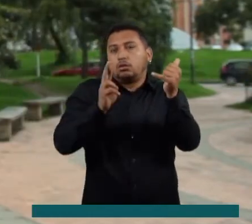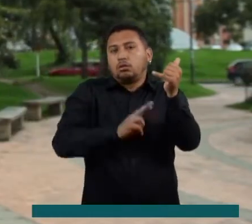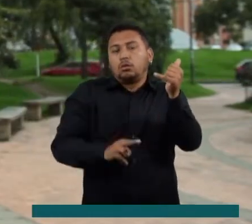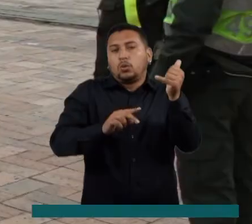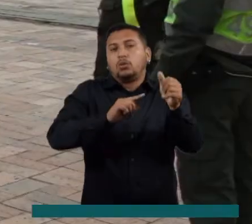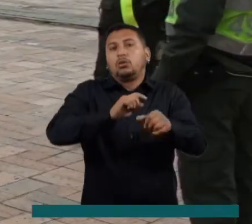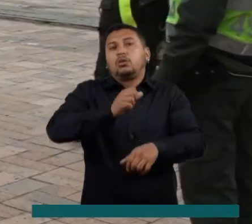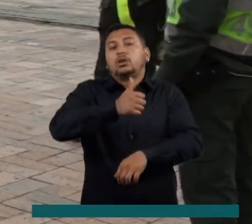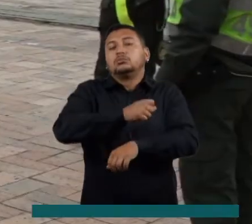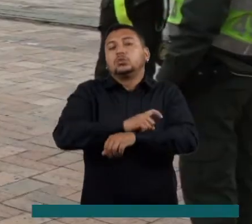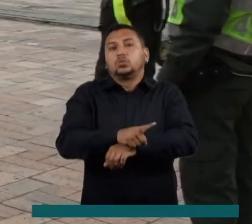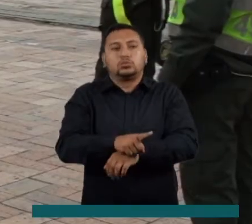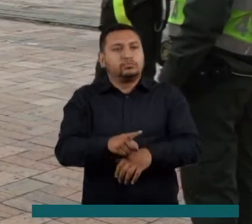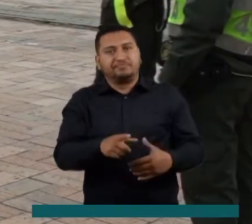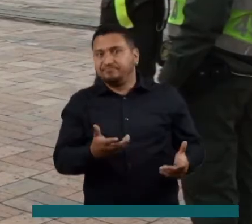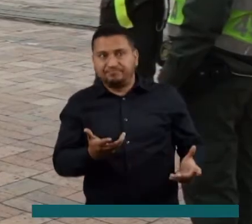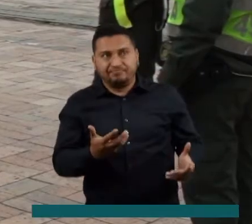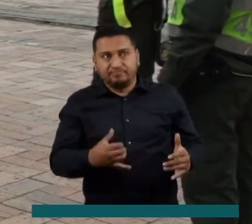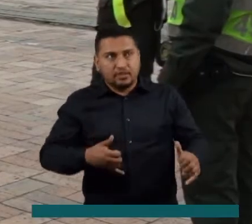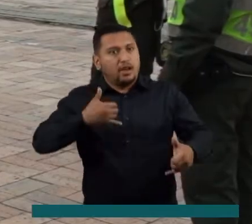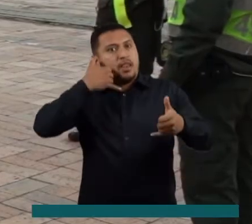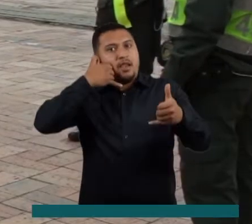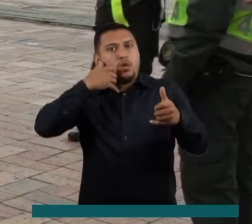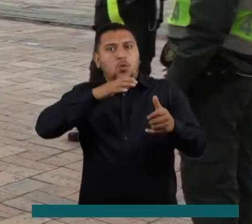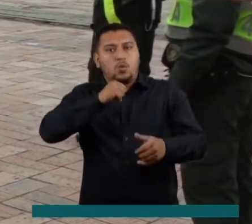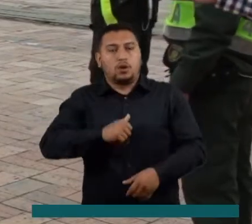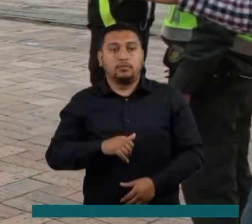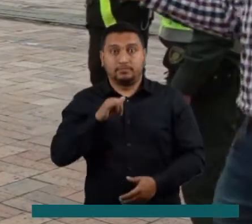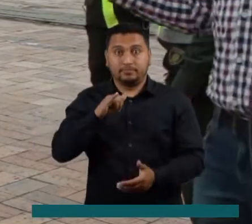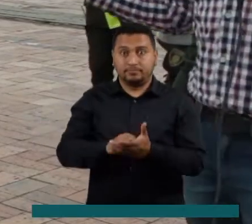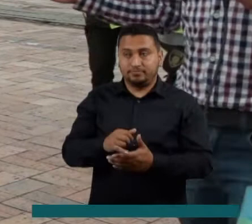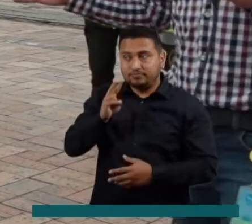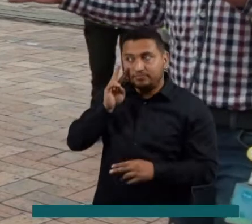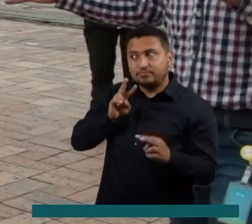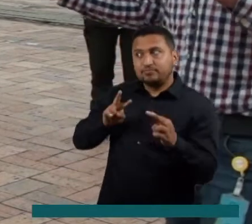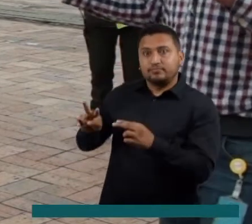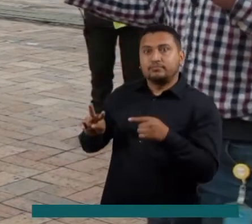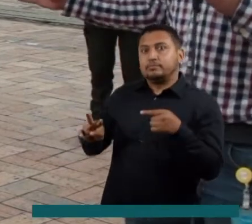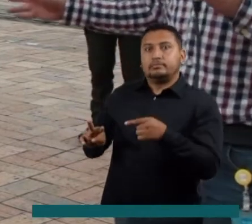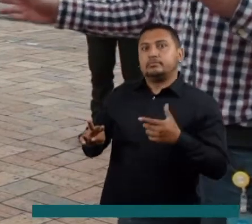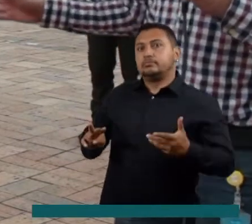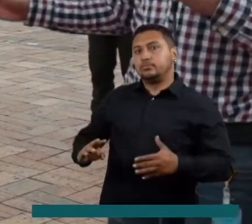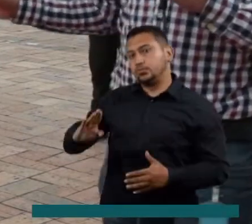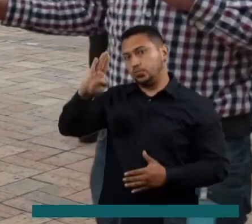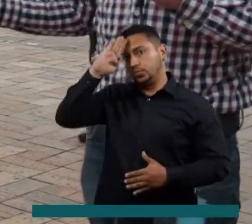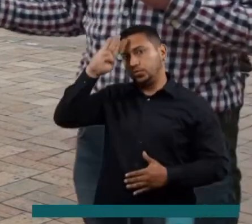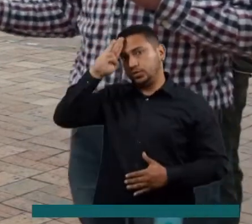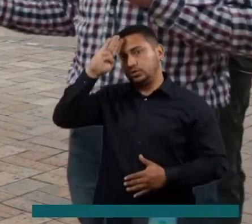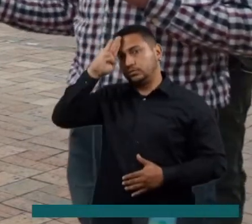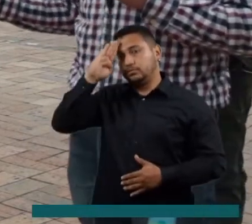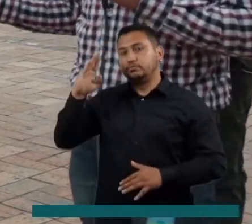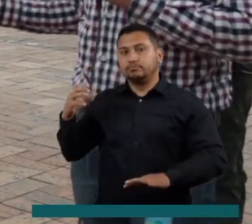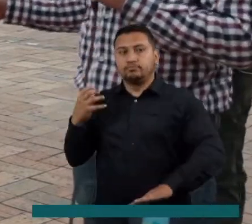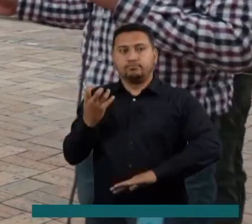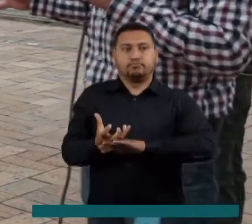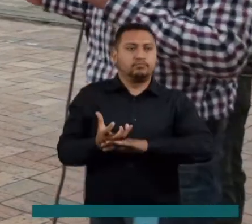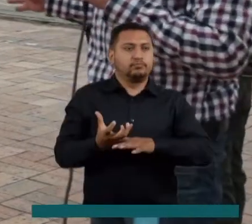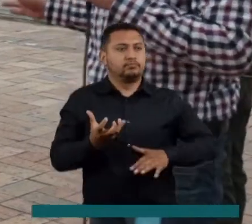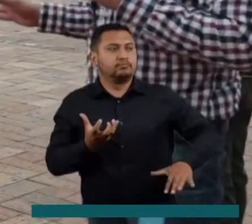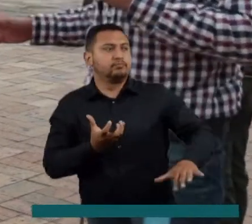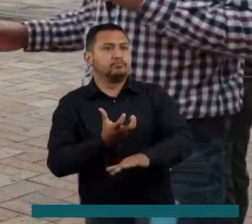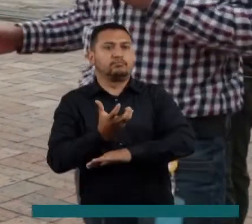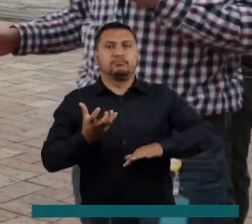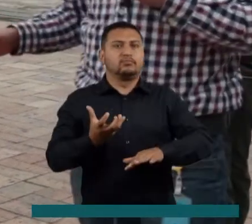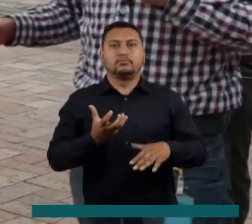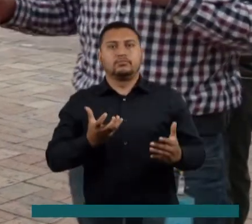a contestar. Como se observa, continuamente la Policía Nacional hace presencia en uno de los sectores más álgidos de la